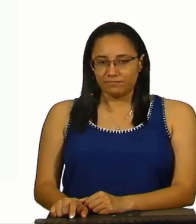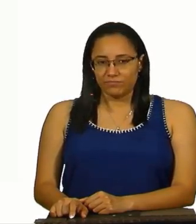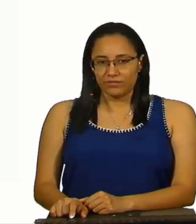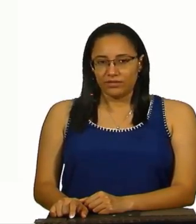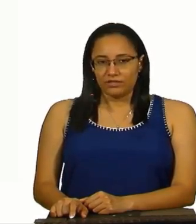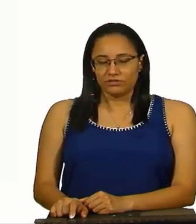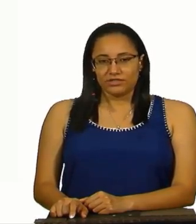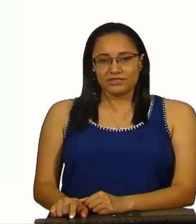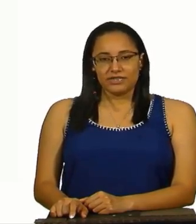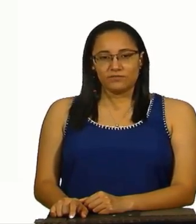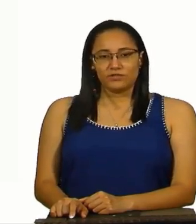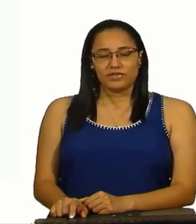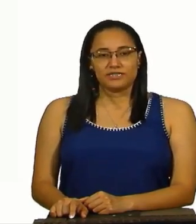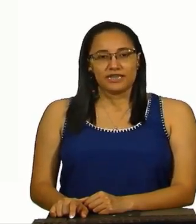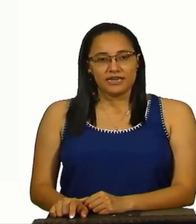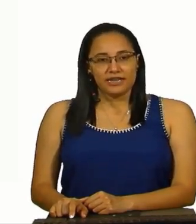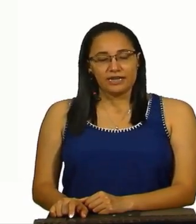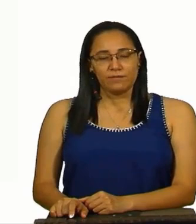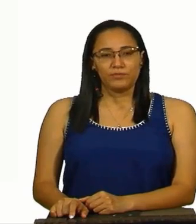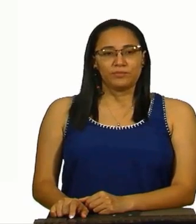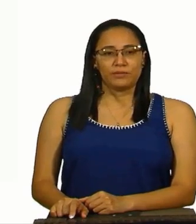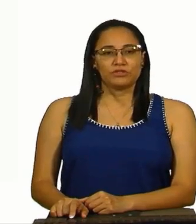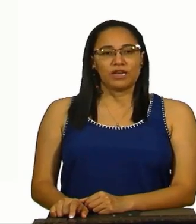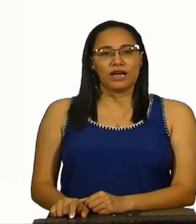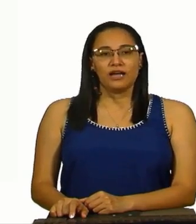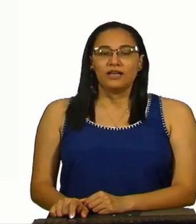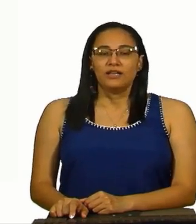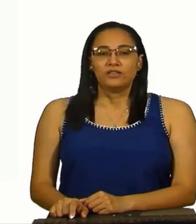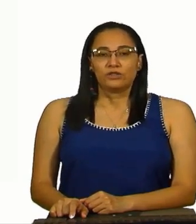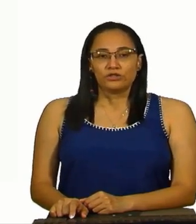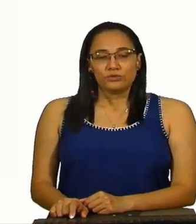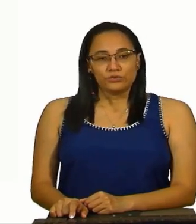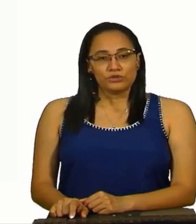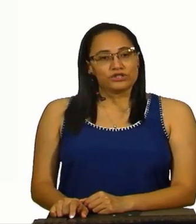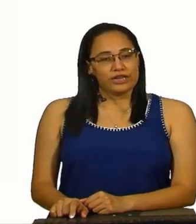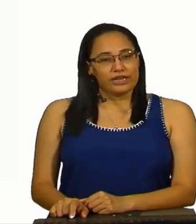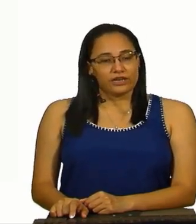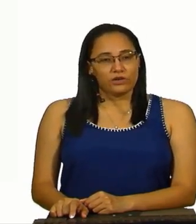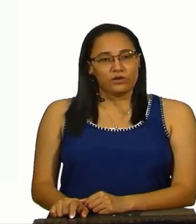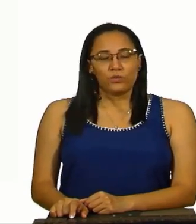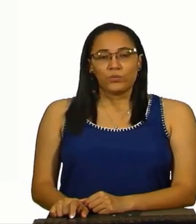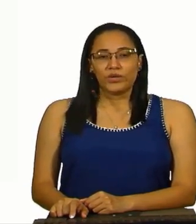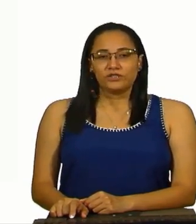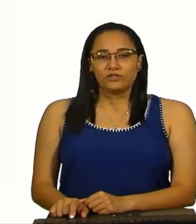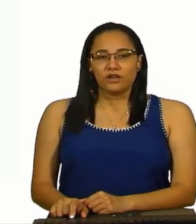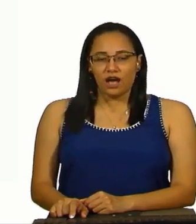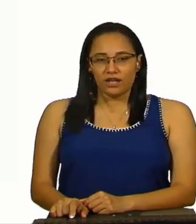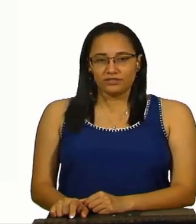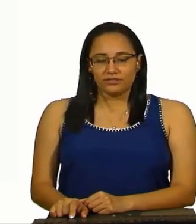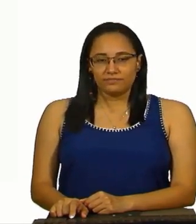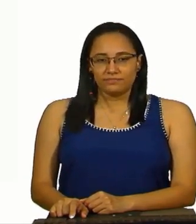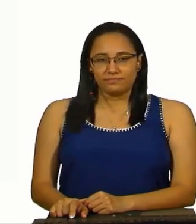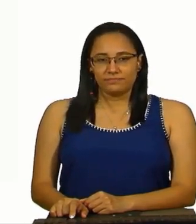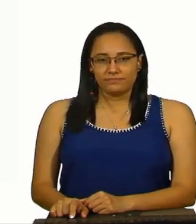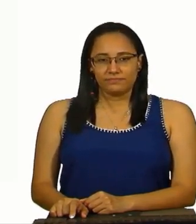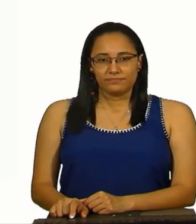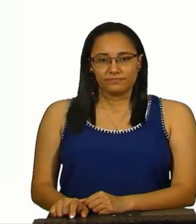aquí. Entonces tienen ustedes ahí el ejemplo. Vamos a todos juntos leerlo. We do